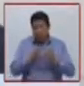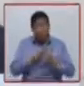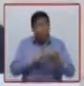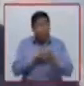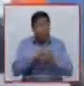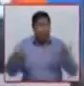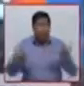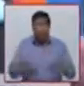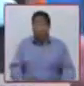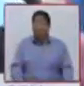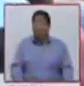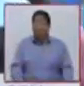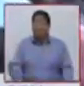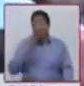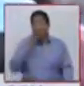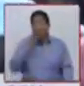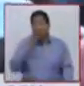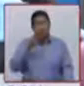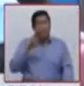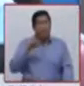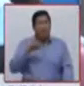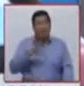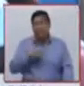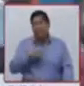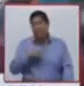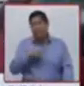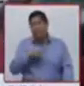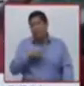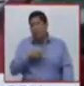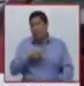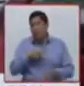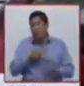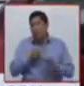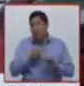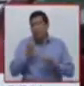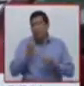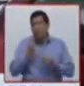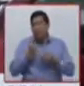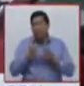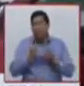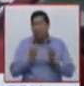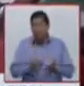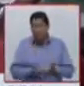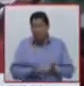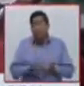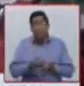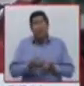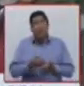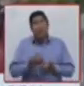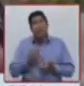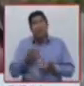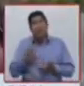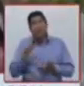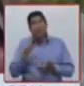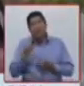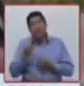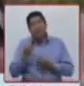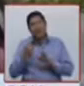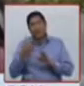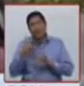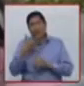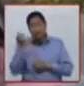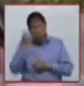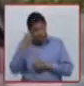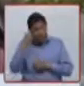ampliado. No, está bien las presenciales. No, yo creo que hay que cuidarnos para evitar eso. Creo que sí, es mejor